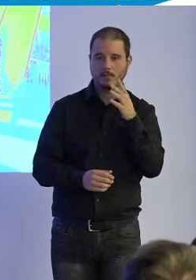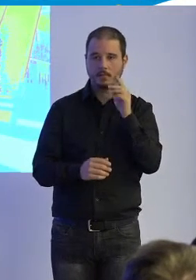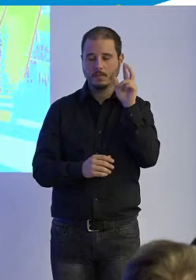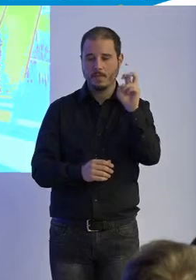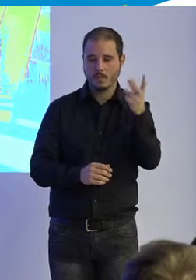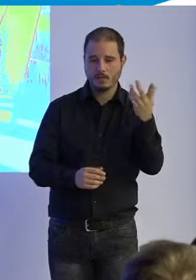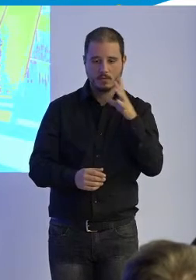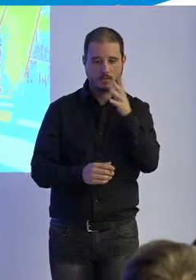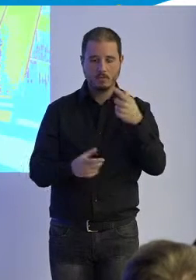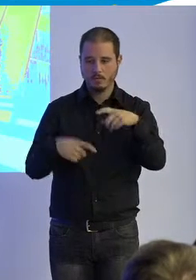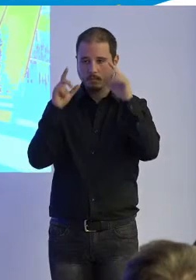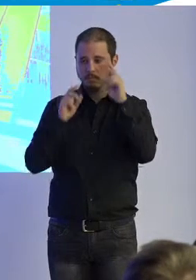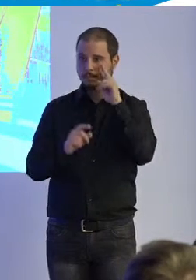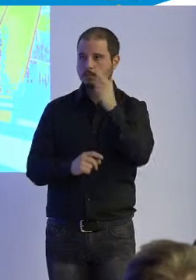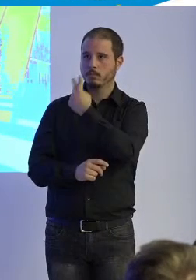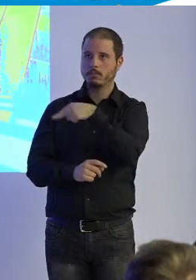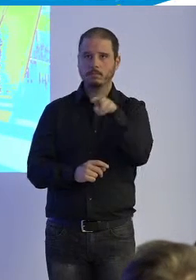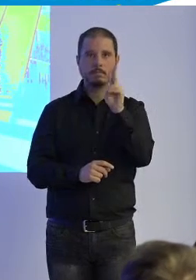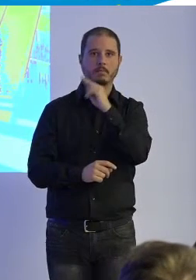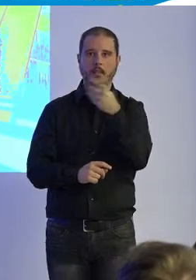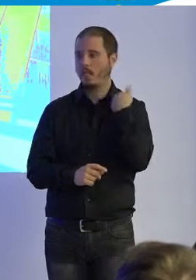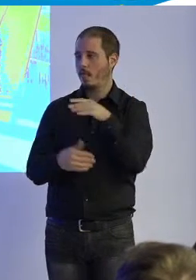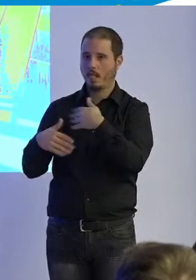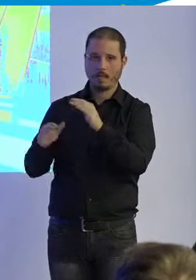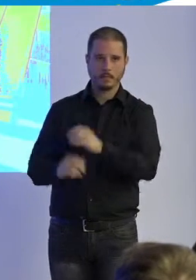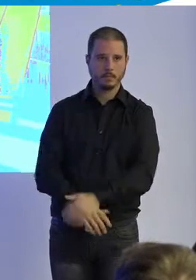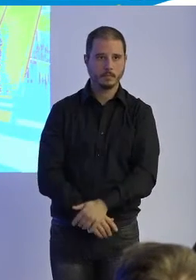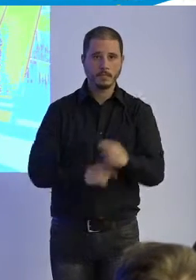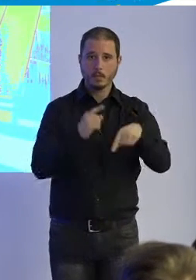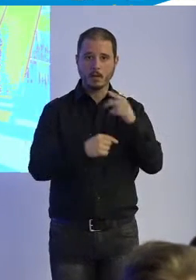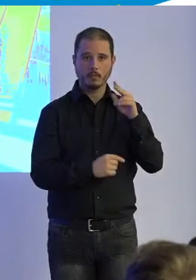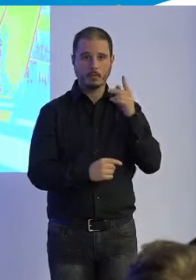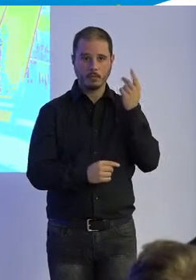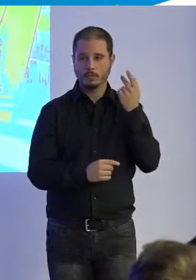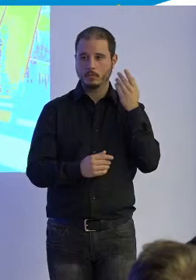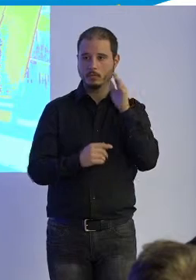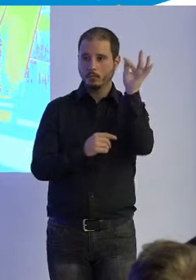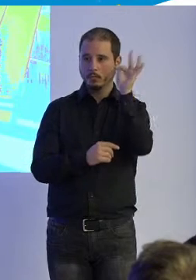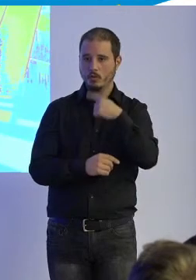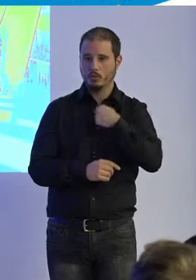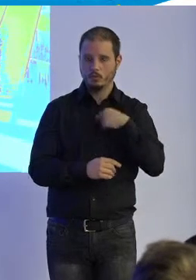interesante. Ahora os enseñaré un vídeo en el que yo me estuve más de media hora metido